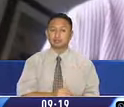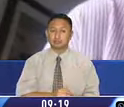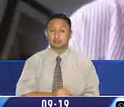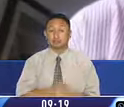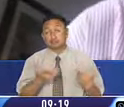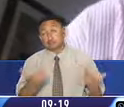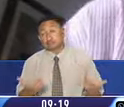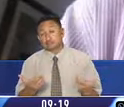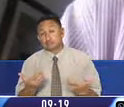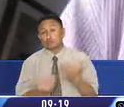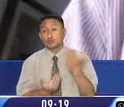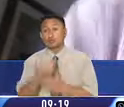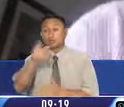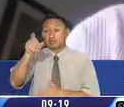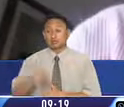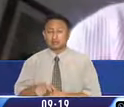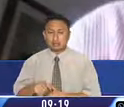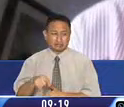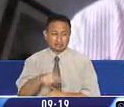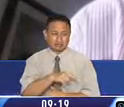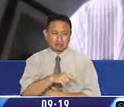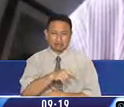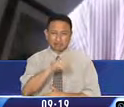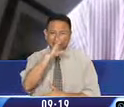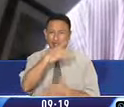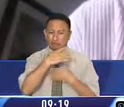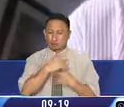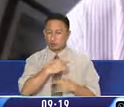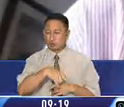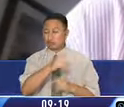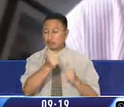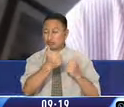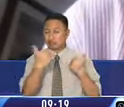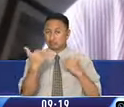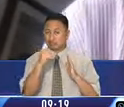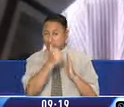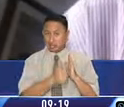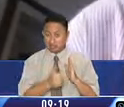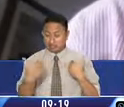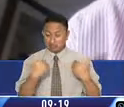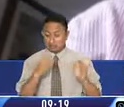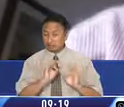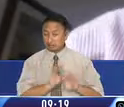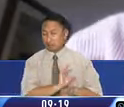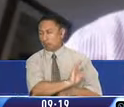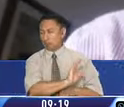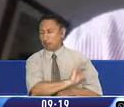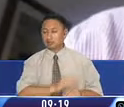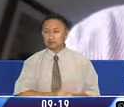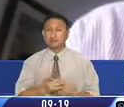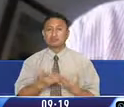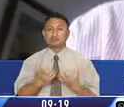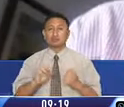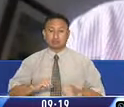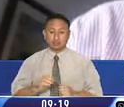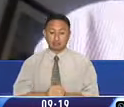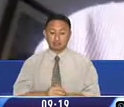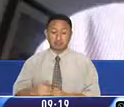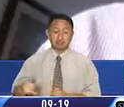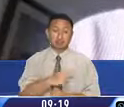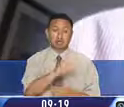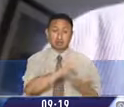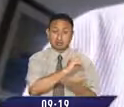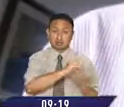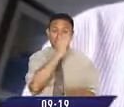un antropófago del arte, es decir, la Casa de la Cultura, ¿ya? Y lo que quiere es terminar con